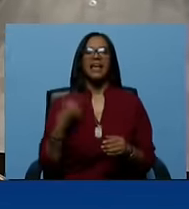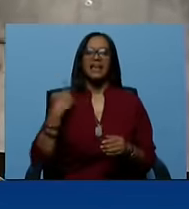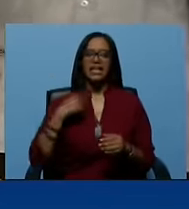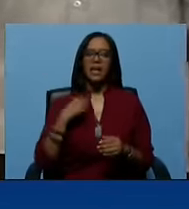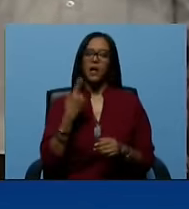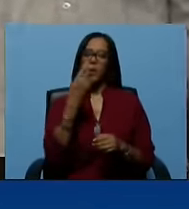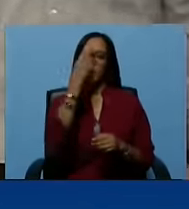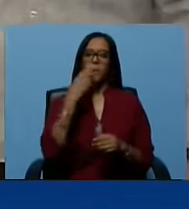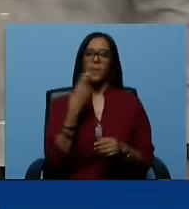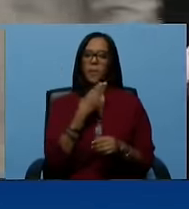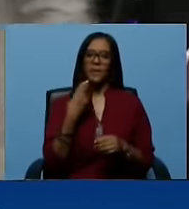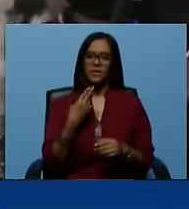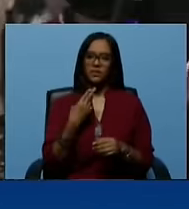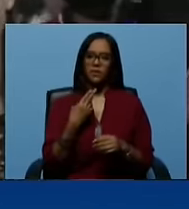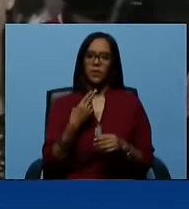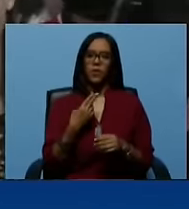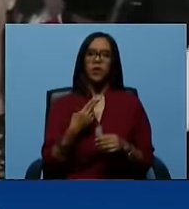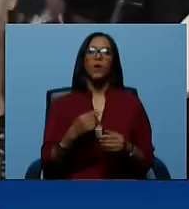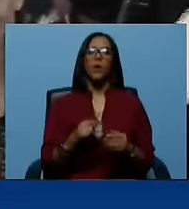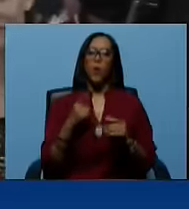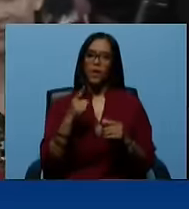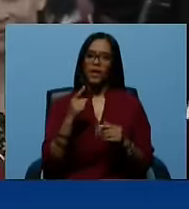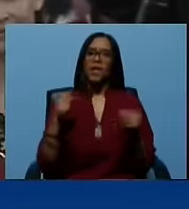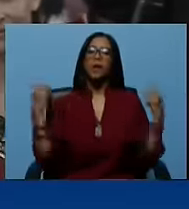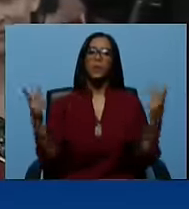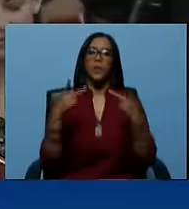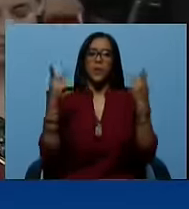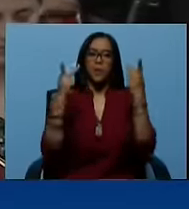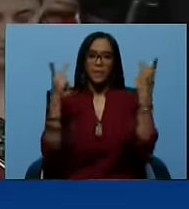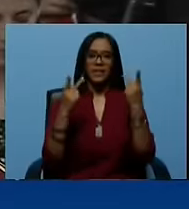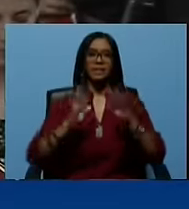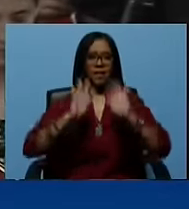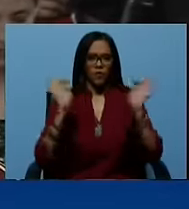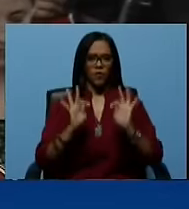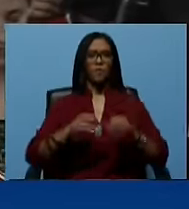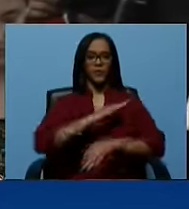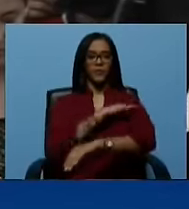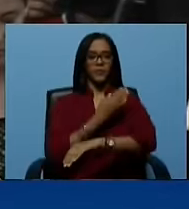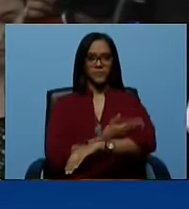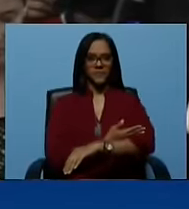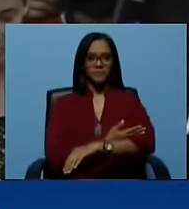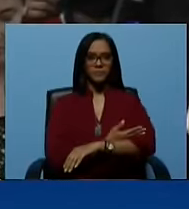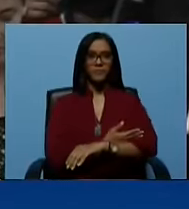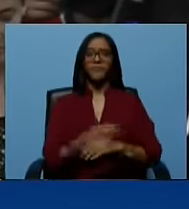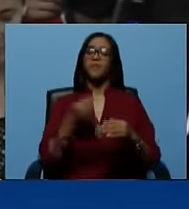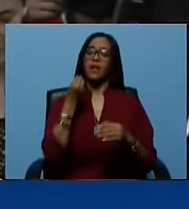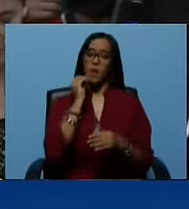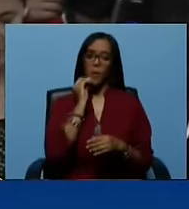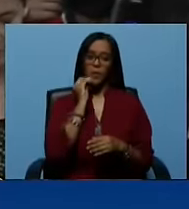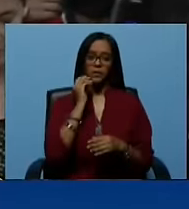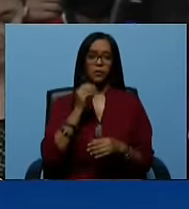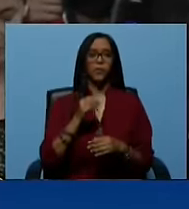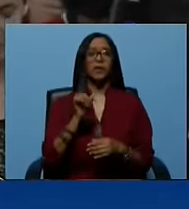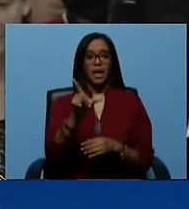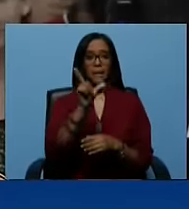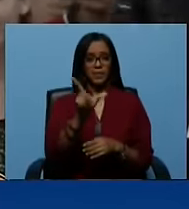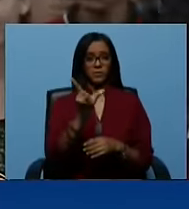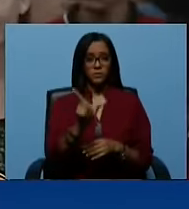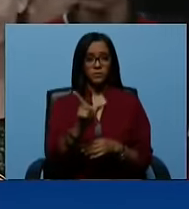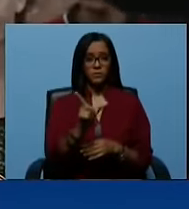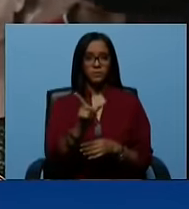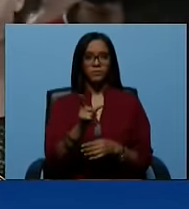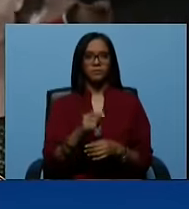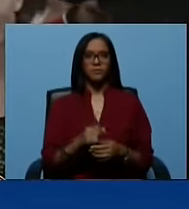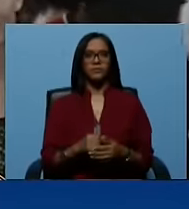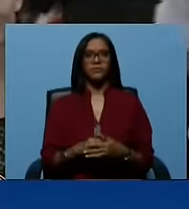un compromiso con el porvenir de manera contundente. La juventud del Partido Socialista Unido de